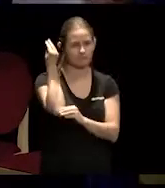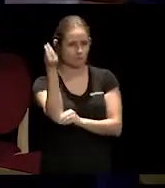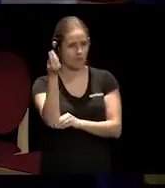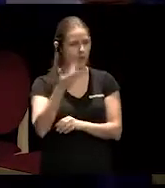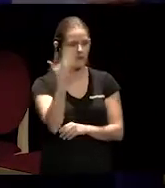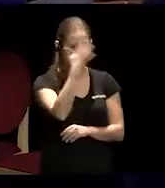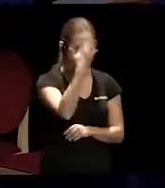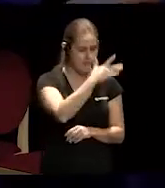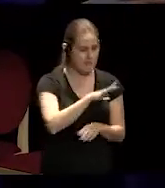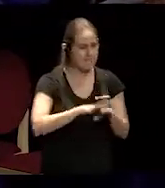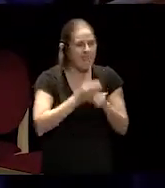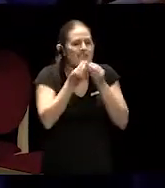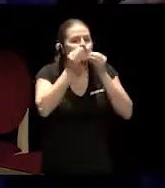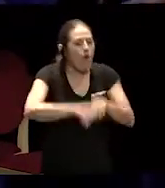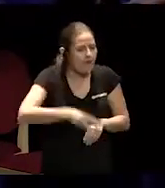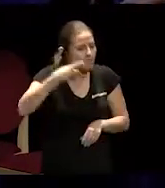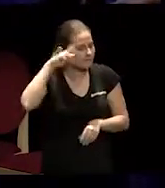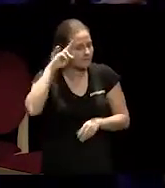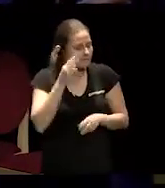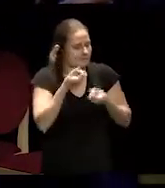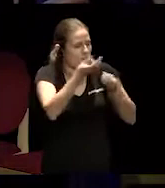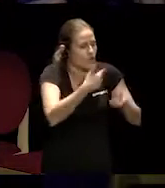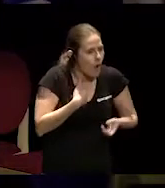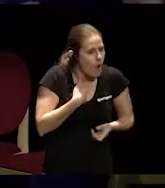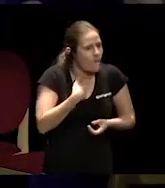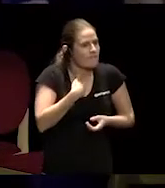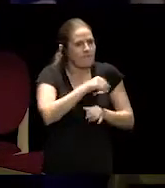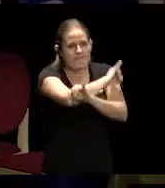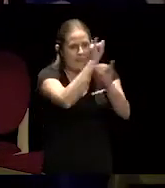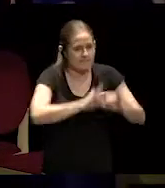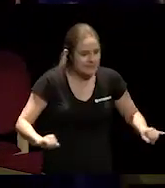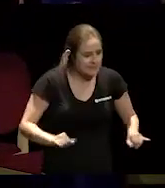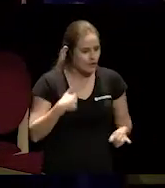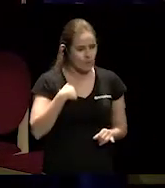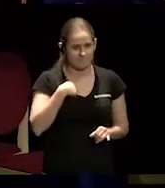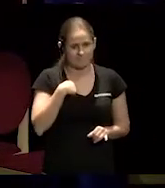historia. Me siento guay. Estoy a tope.